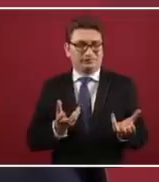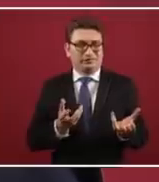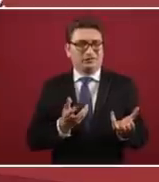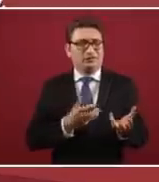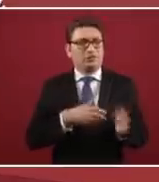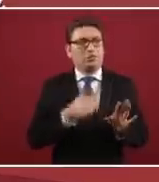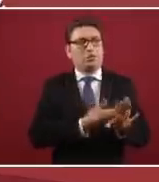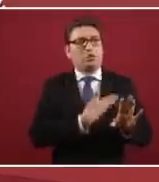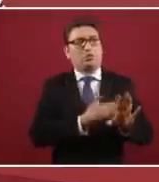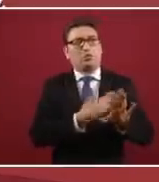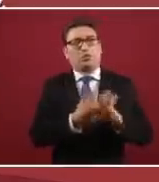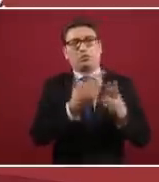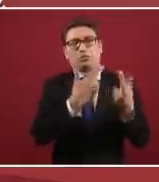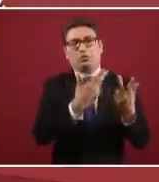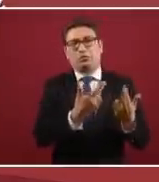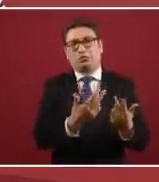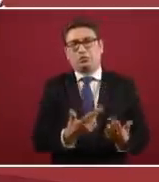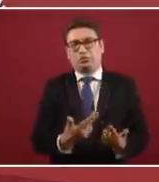destruyendo.